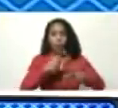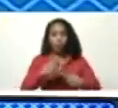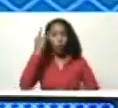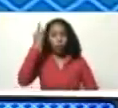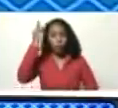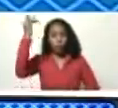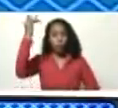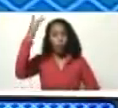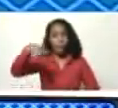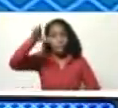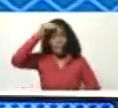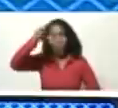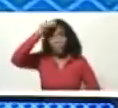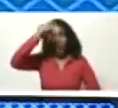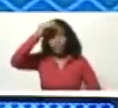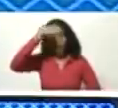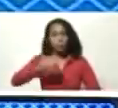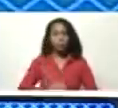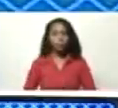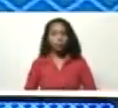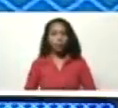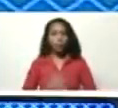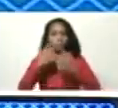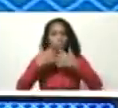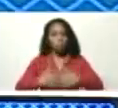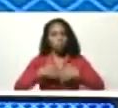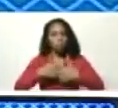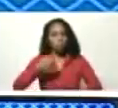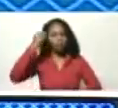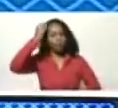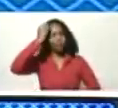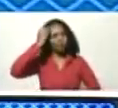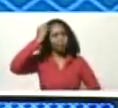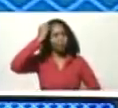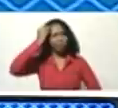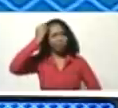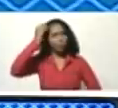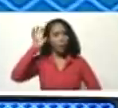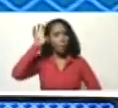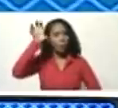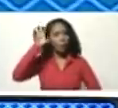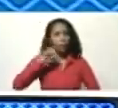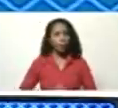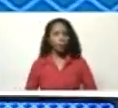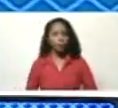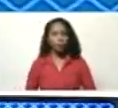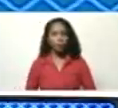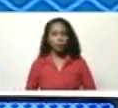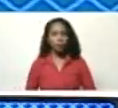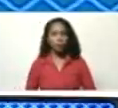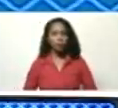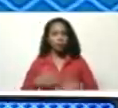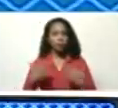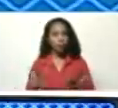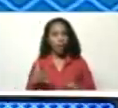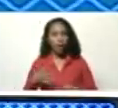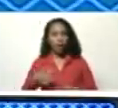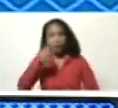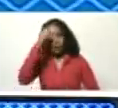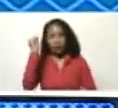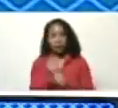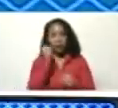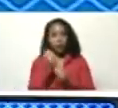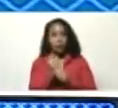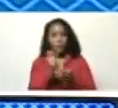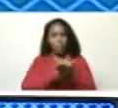intelectual, de reflexión patria, de elaboración